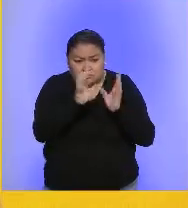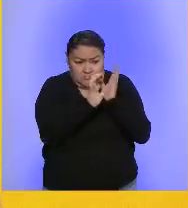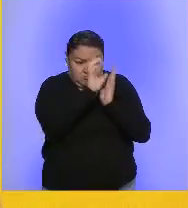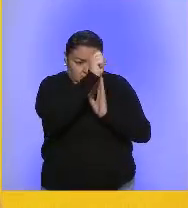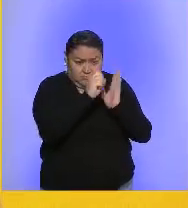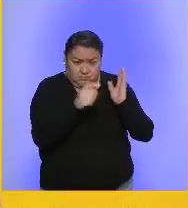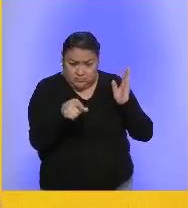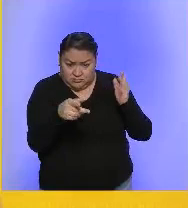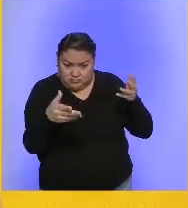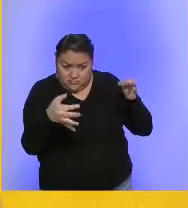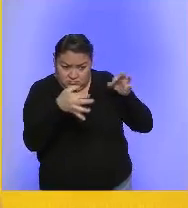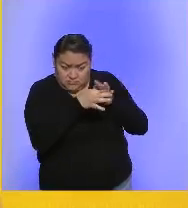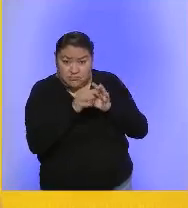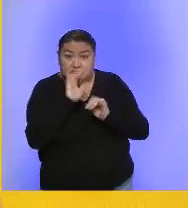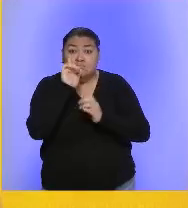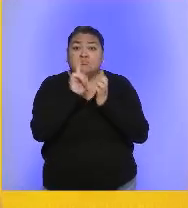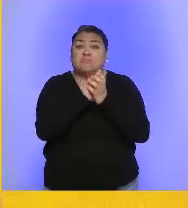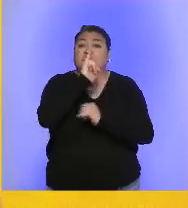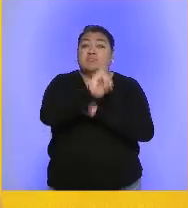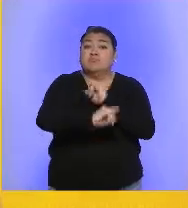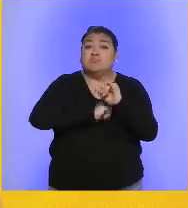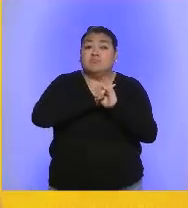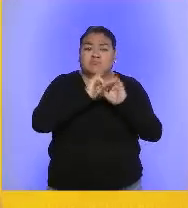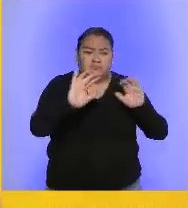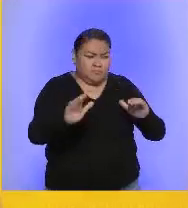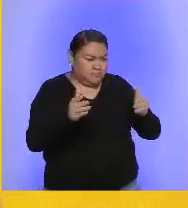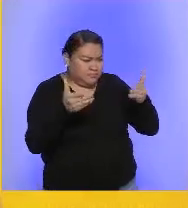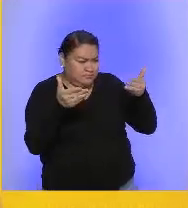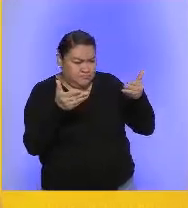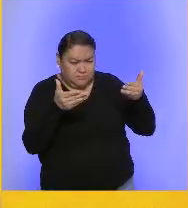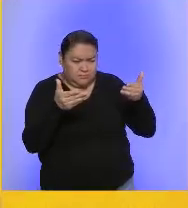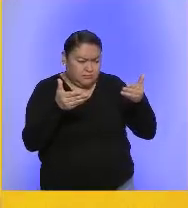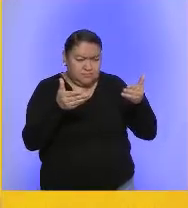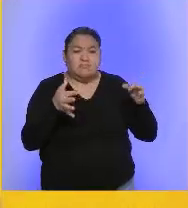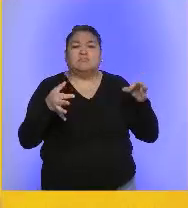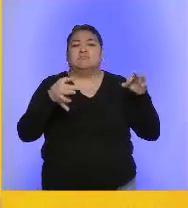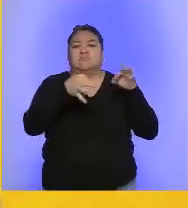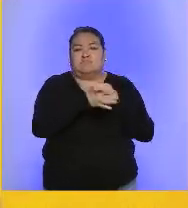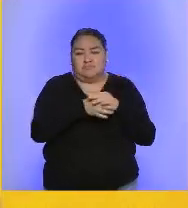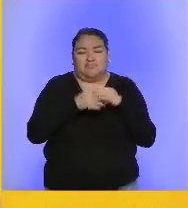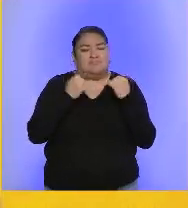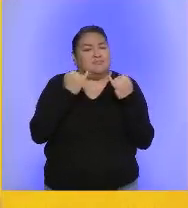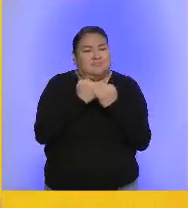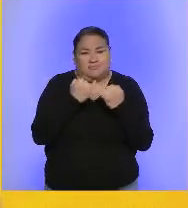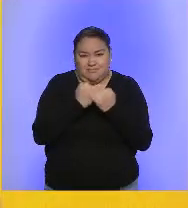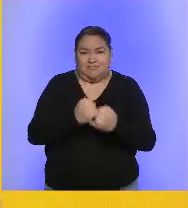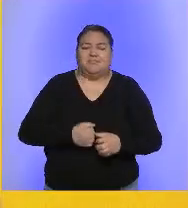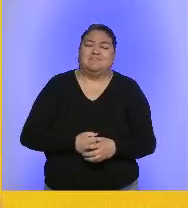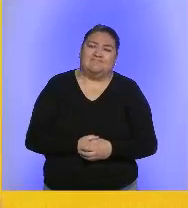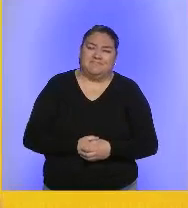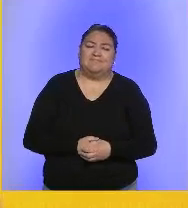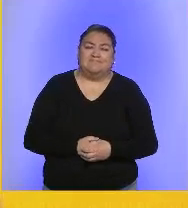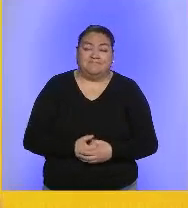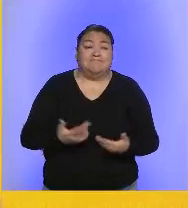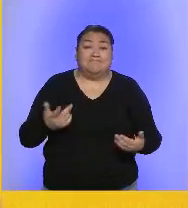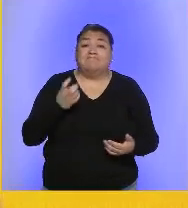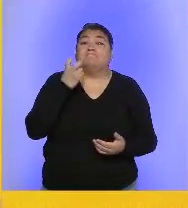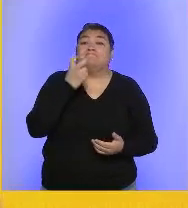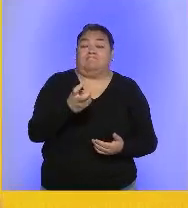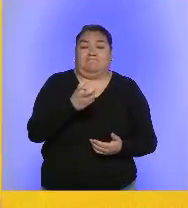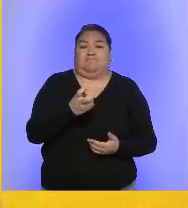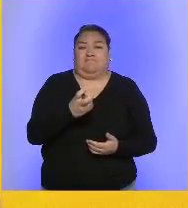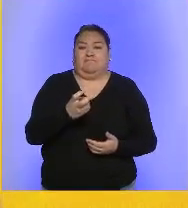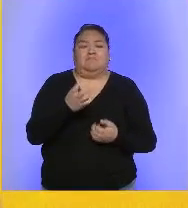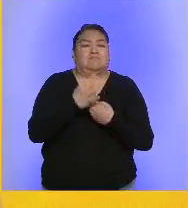cuando interpretamos la norma nacional y aplicamos los tratados. Es por eso la importancia de la